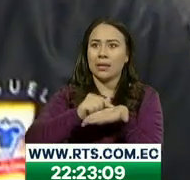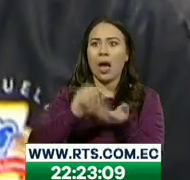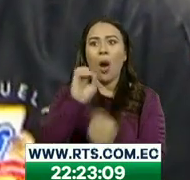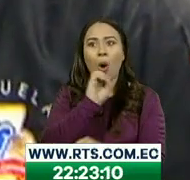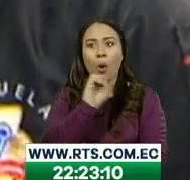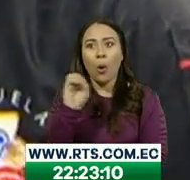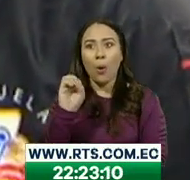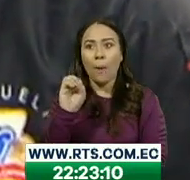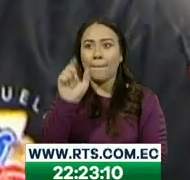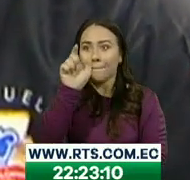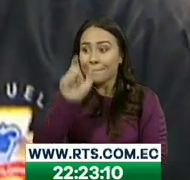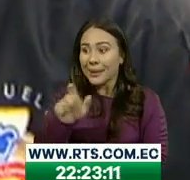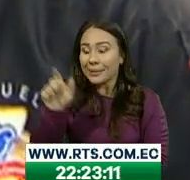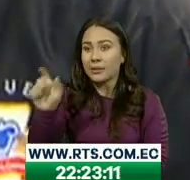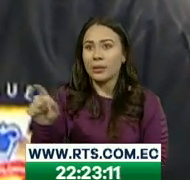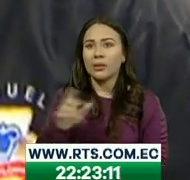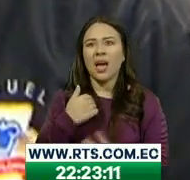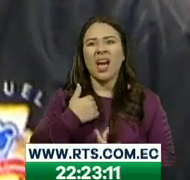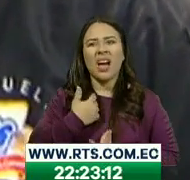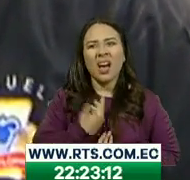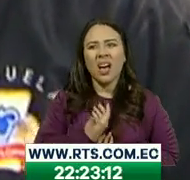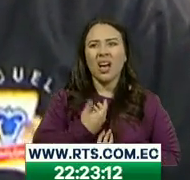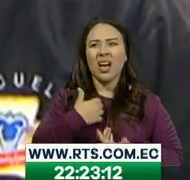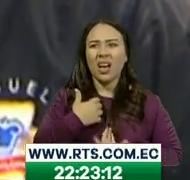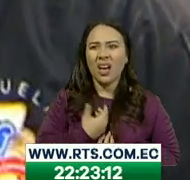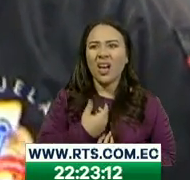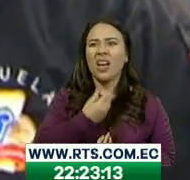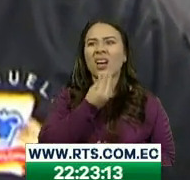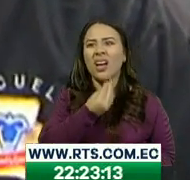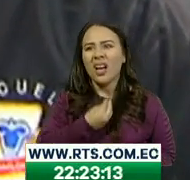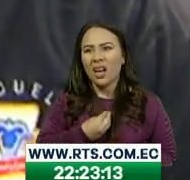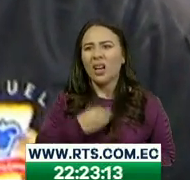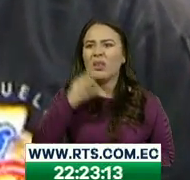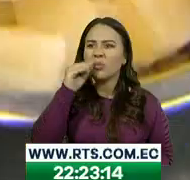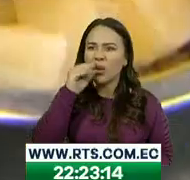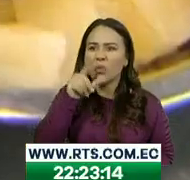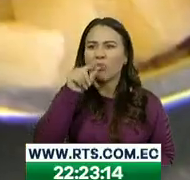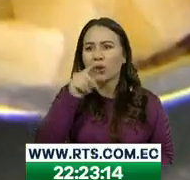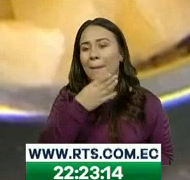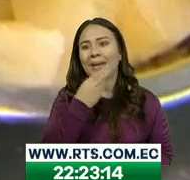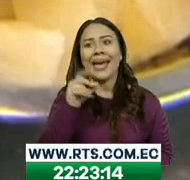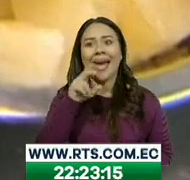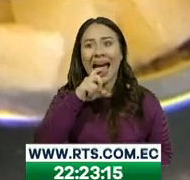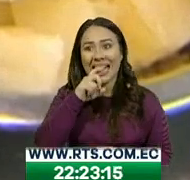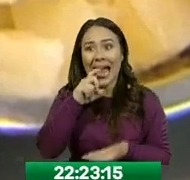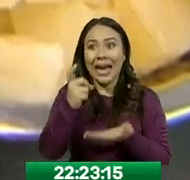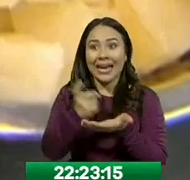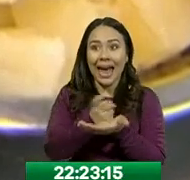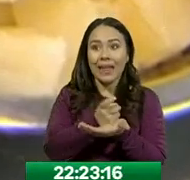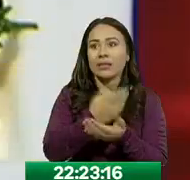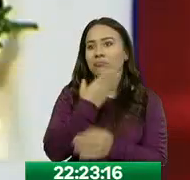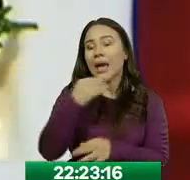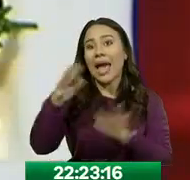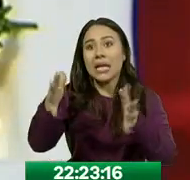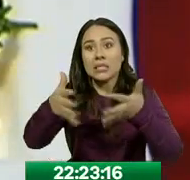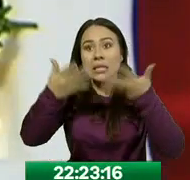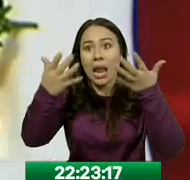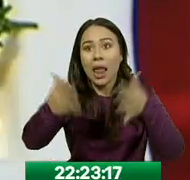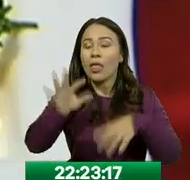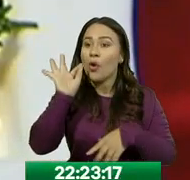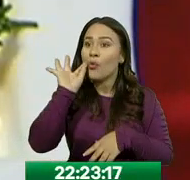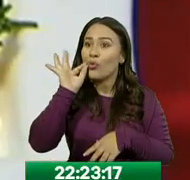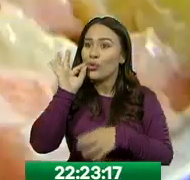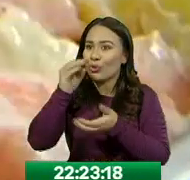las personas que no ya están cansadas de cualquier tipo de ave, ofrecemos lomo. La opción de las ensaladas, las frutas